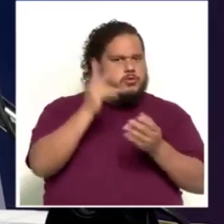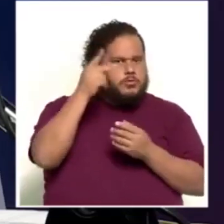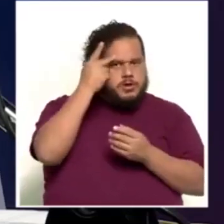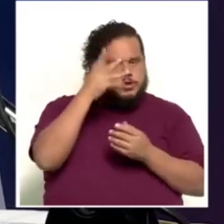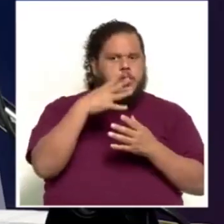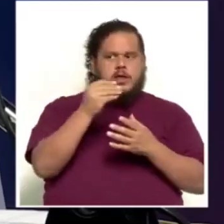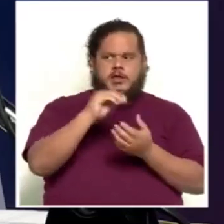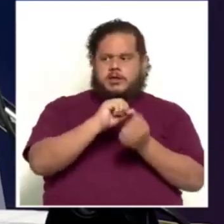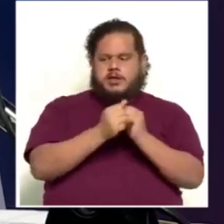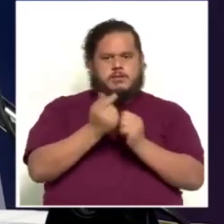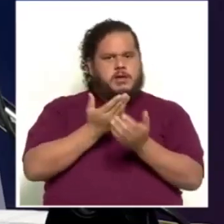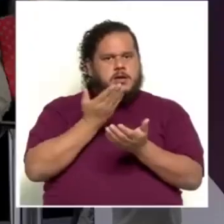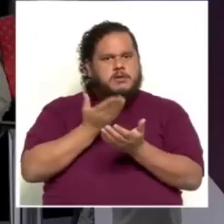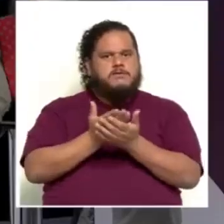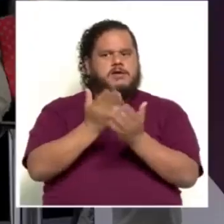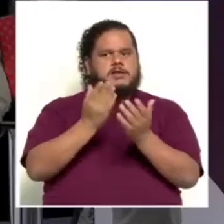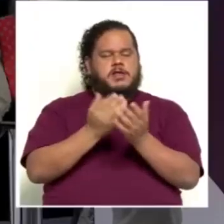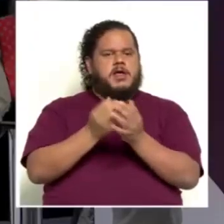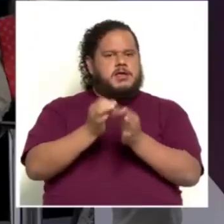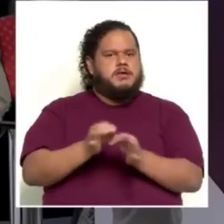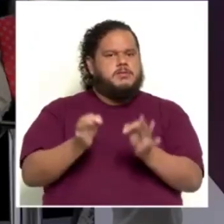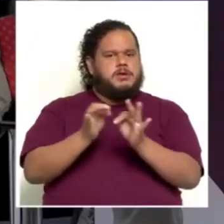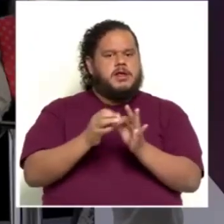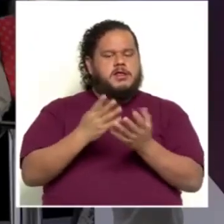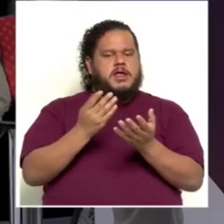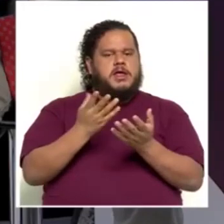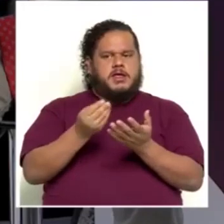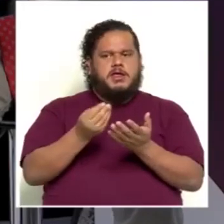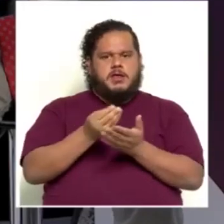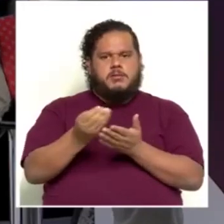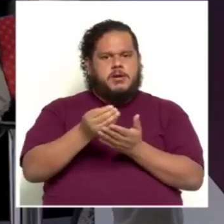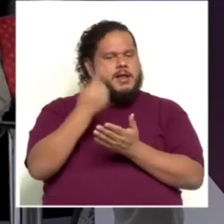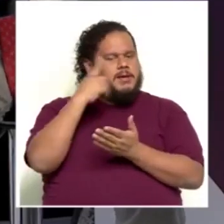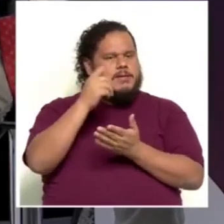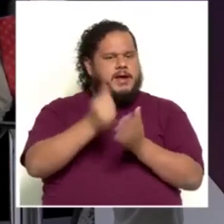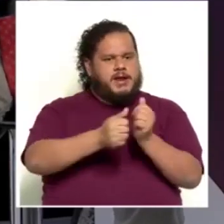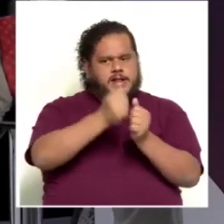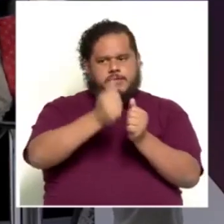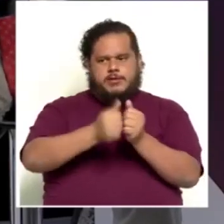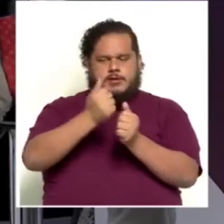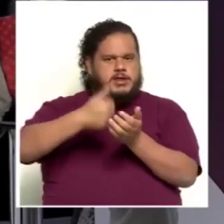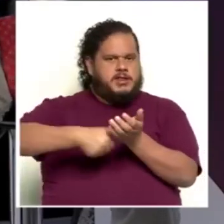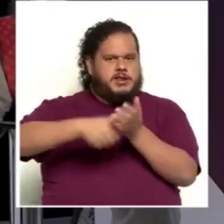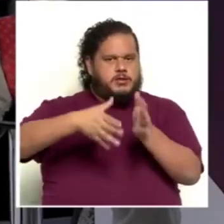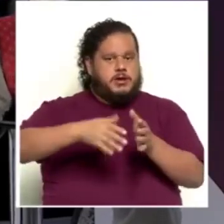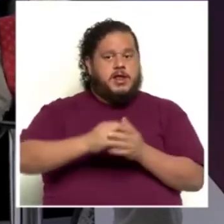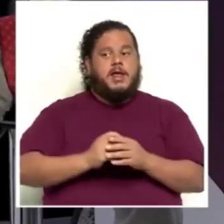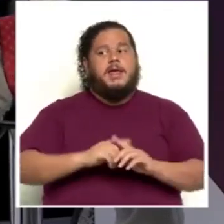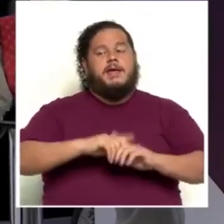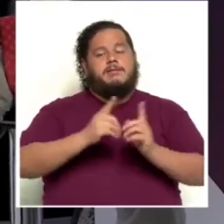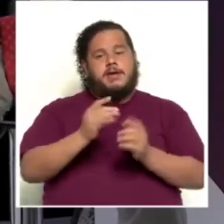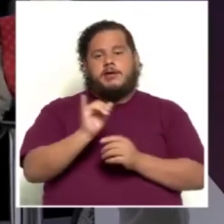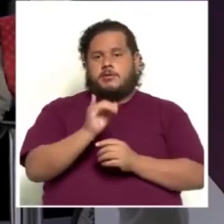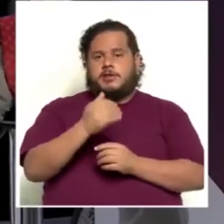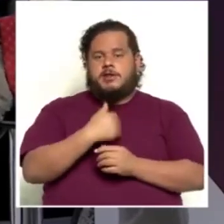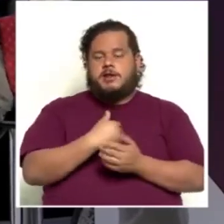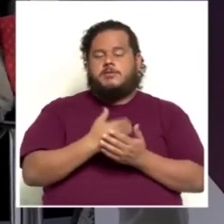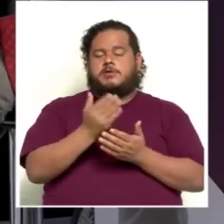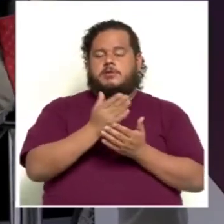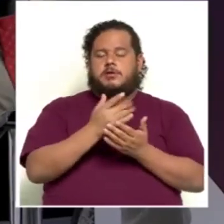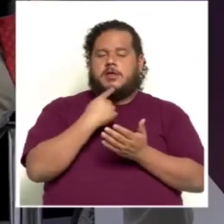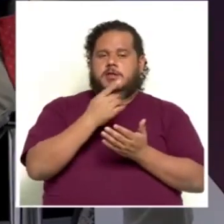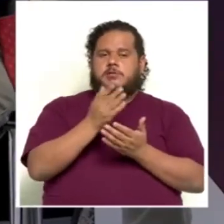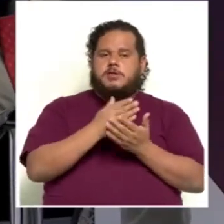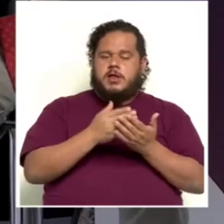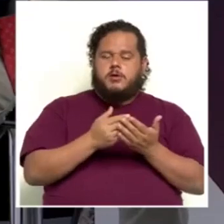en oferta potable y consumible para las mayorías del electorado. Bueno, pero también hay lo que llamábamos en algún momento,